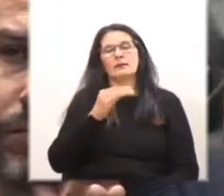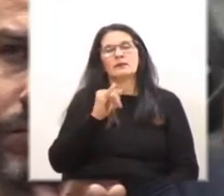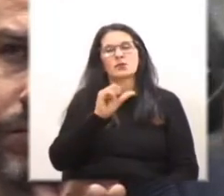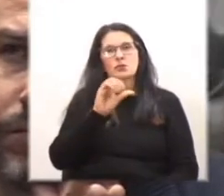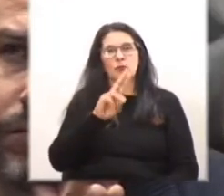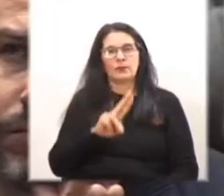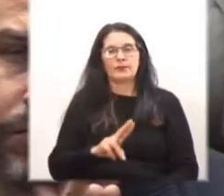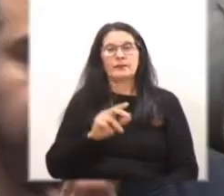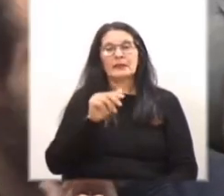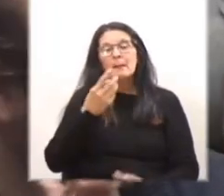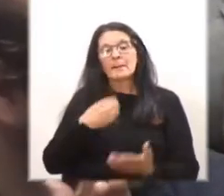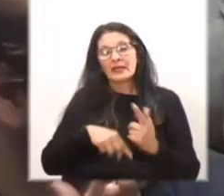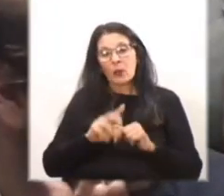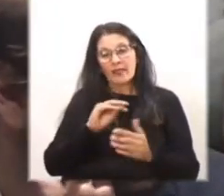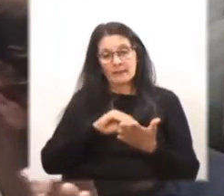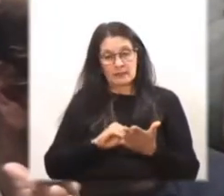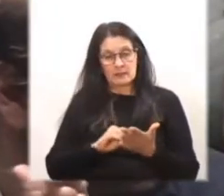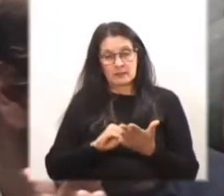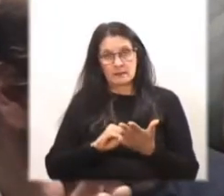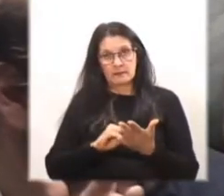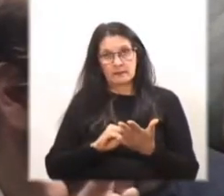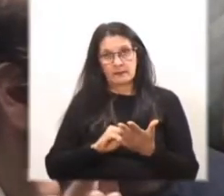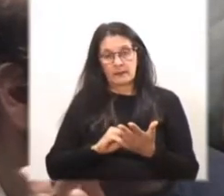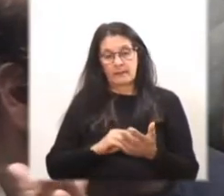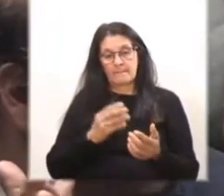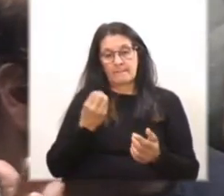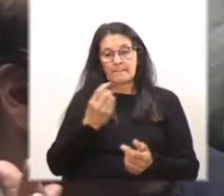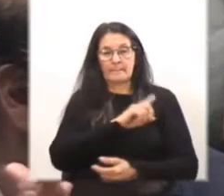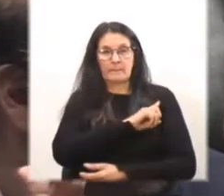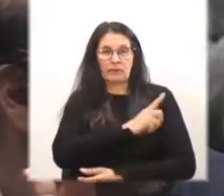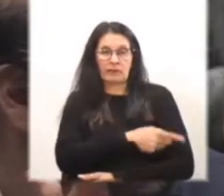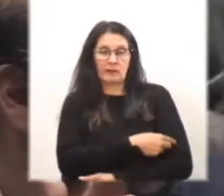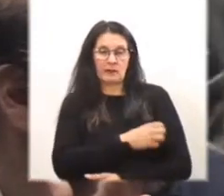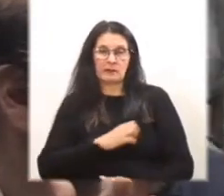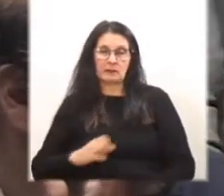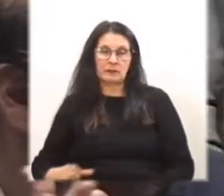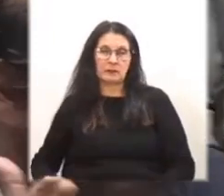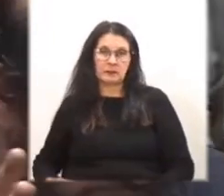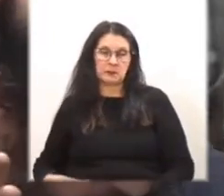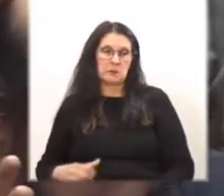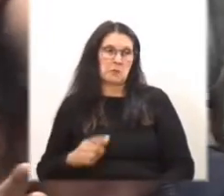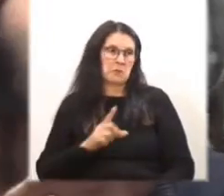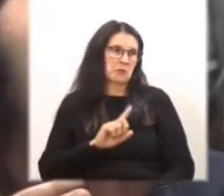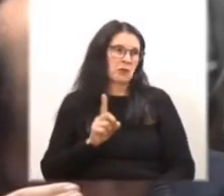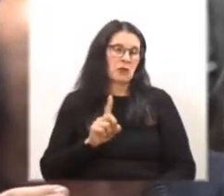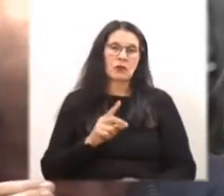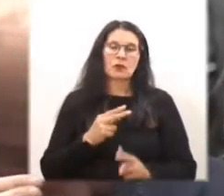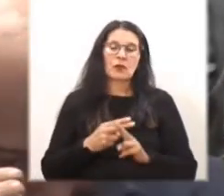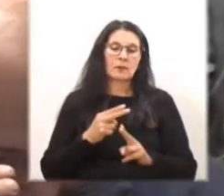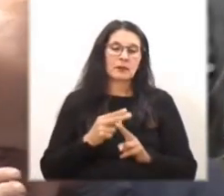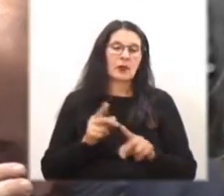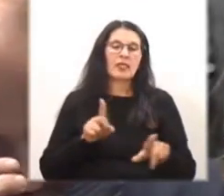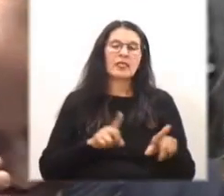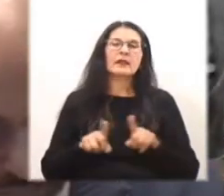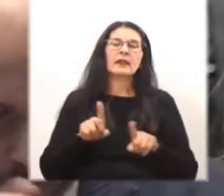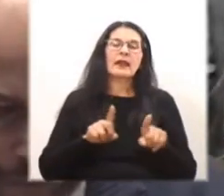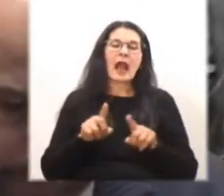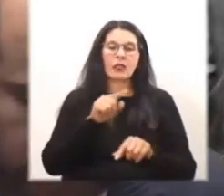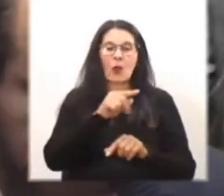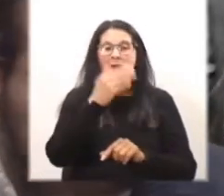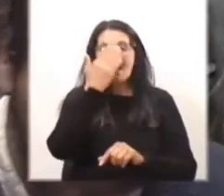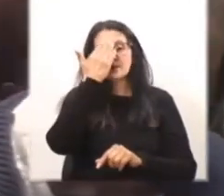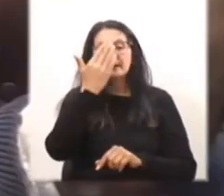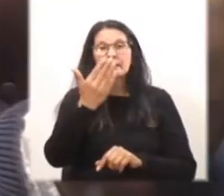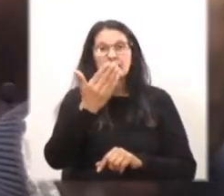Pero además, el Poder Ejecutivo no nombró delegado del Frente Amplio en el